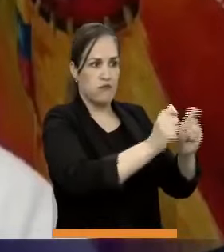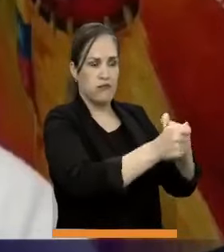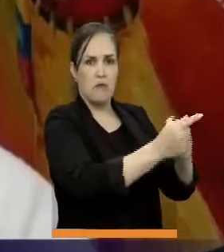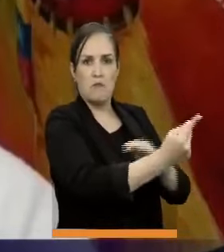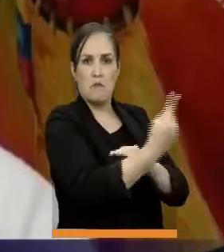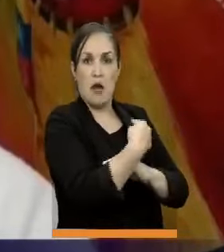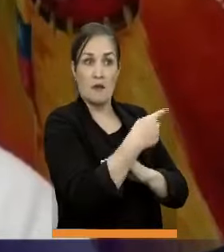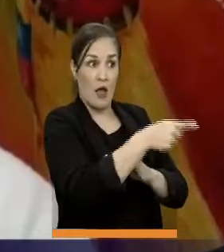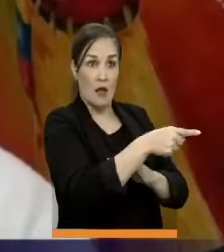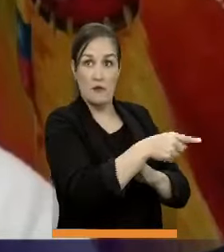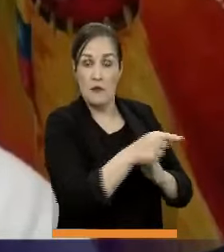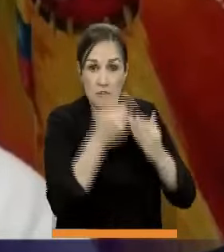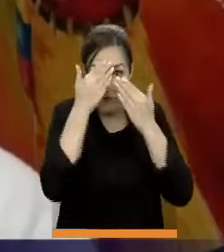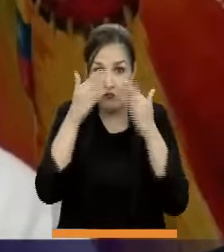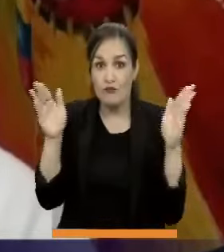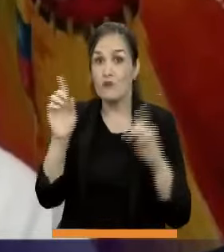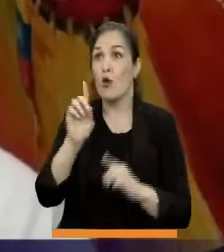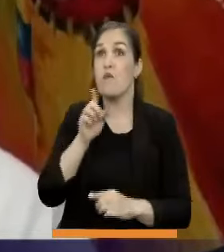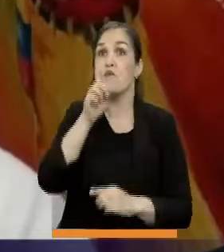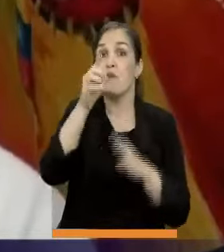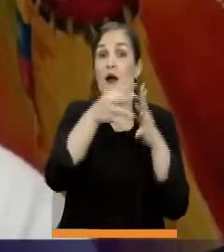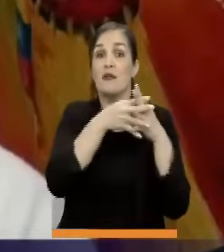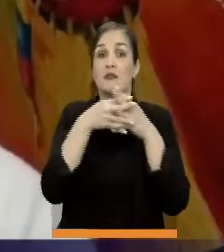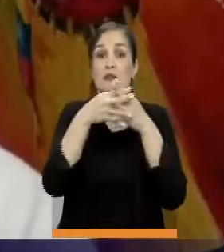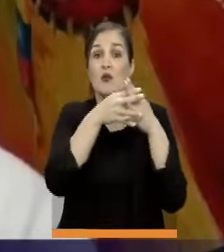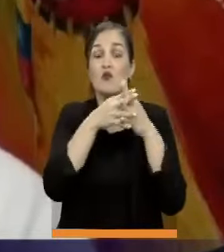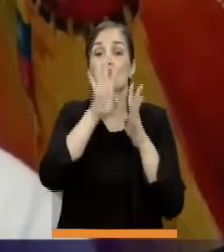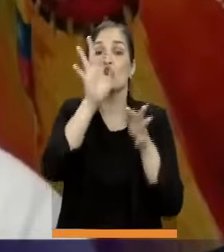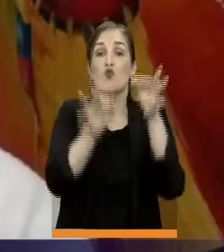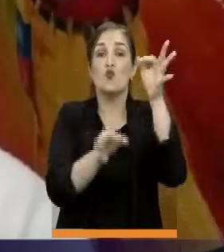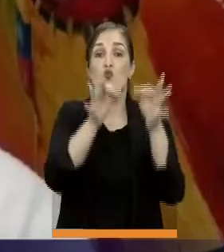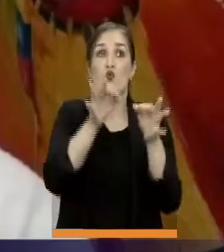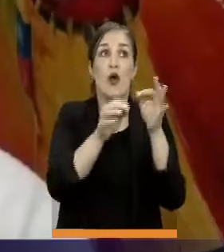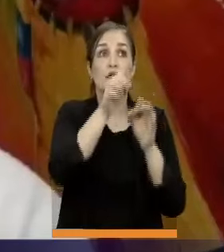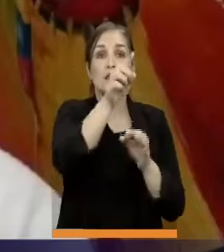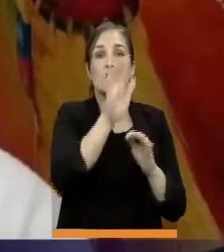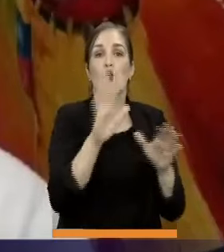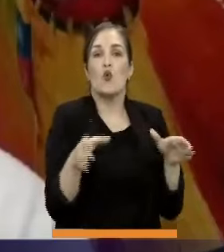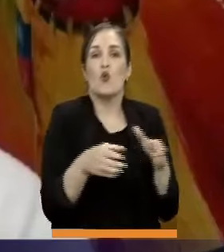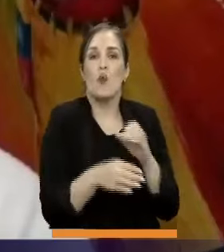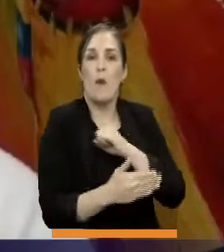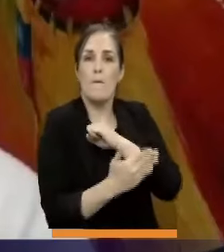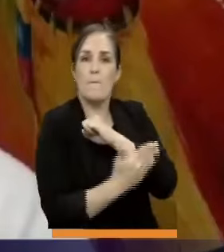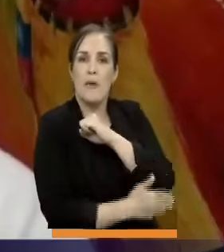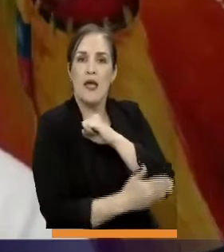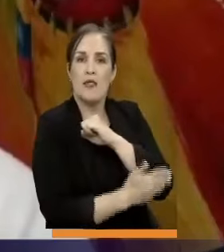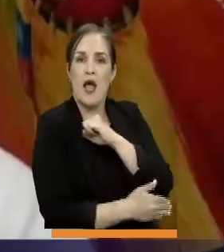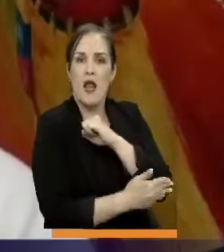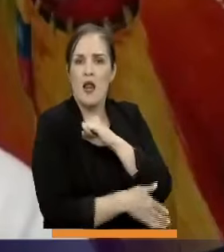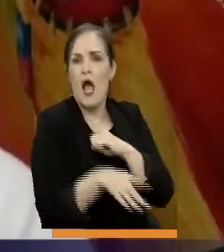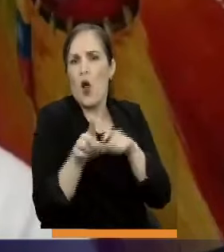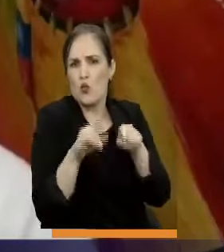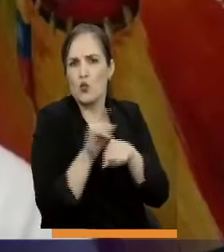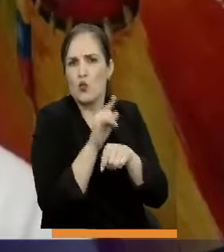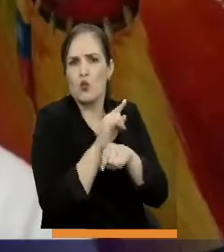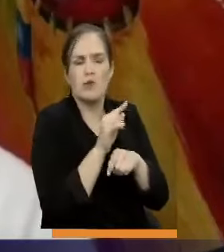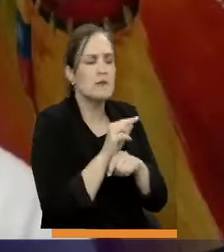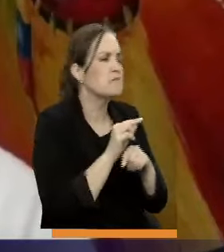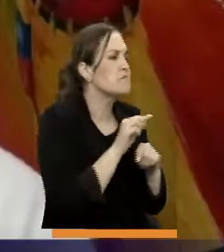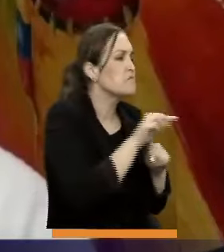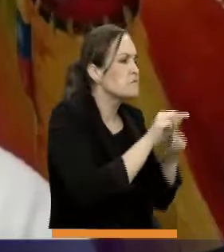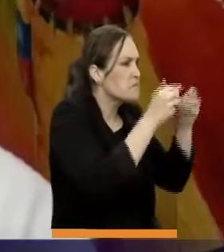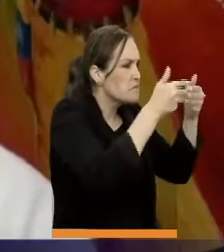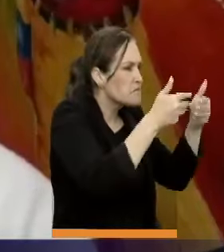ejemplo, en el sistema jurídico norteamericano, donde los jueces penales consultan la inteligencia artificial con